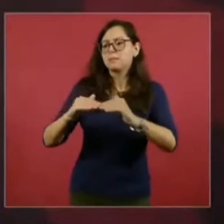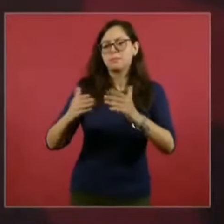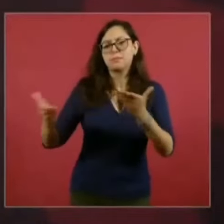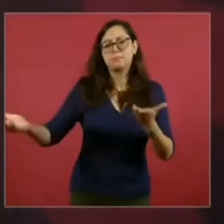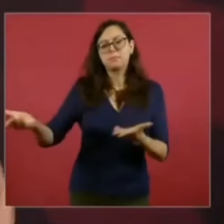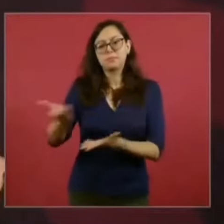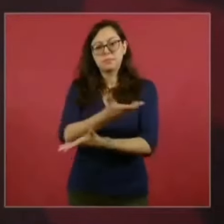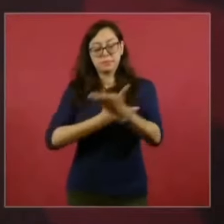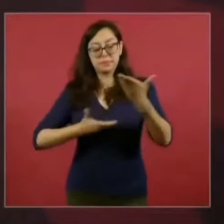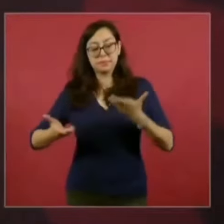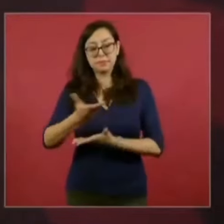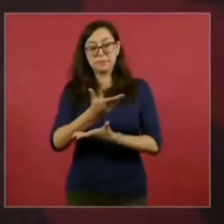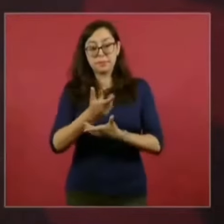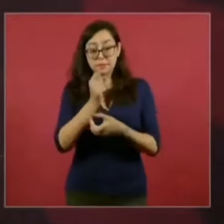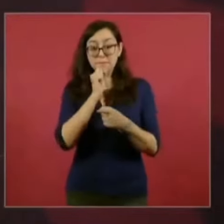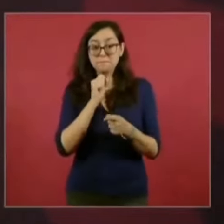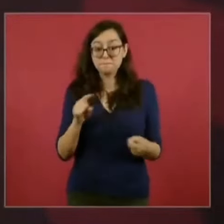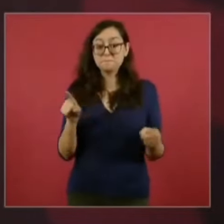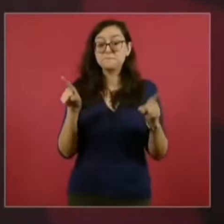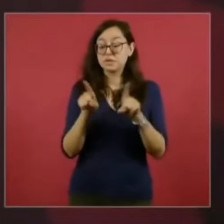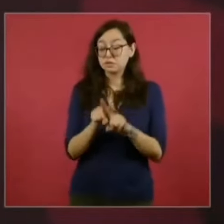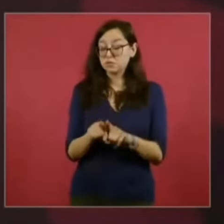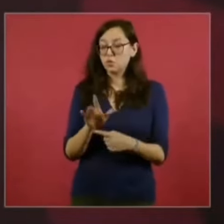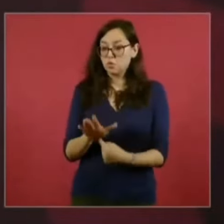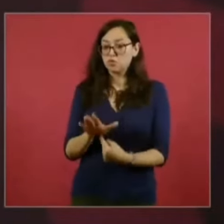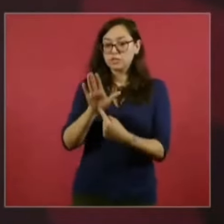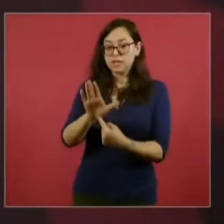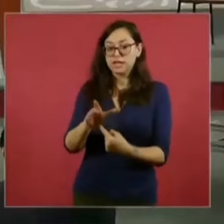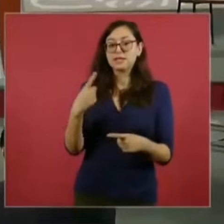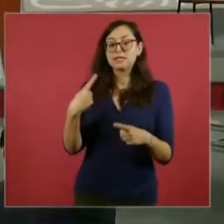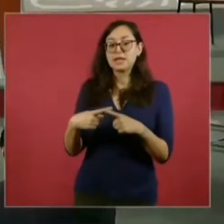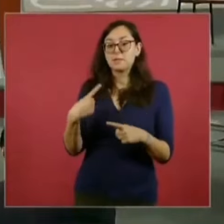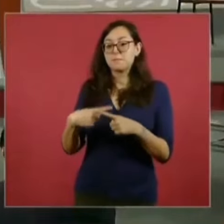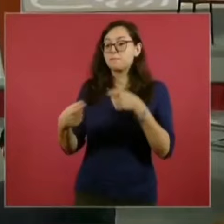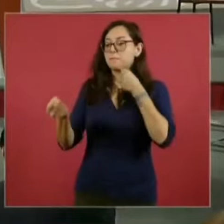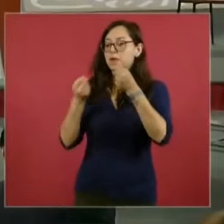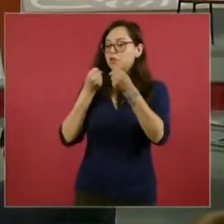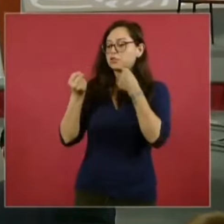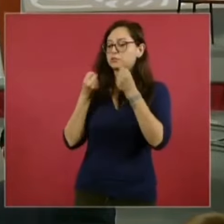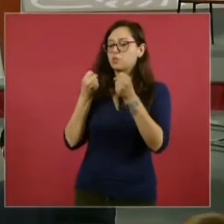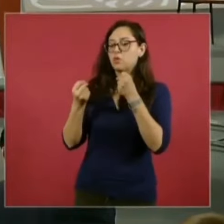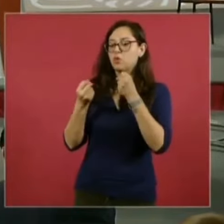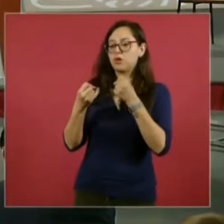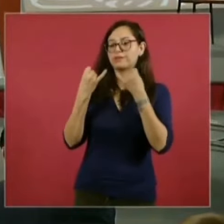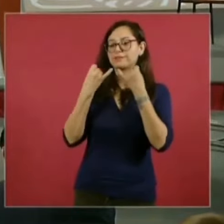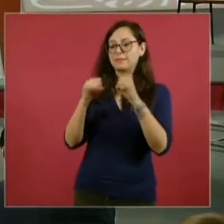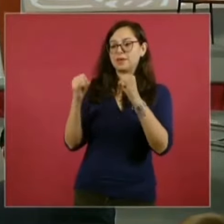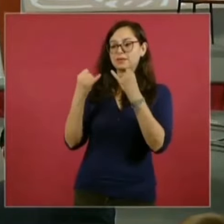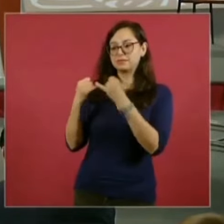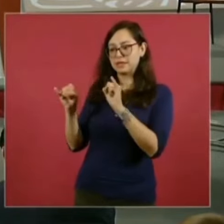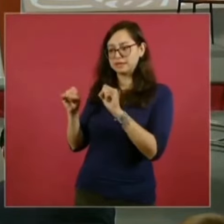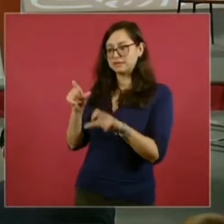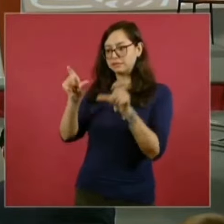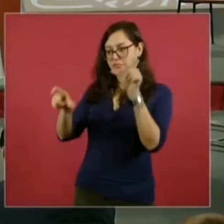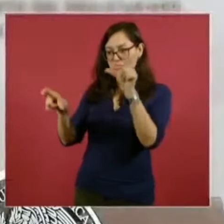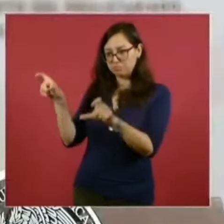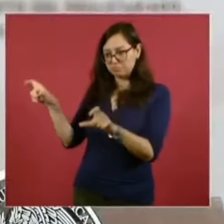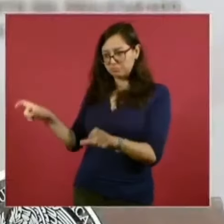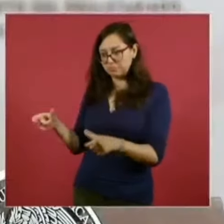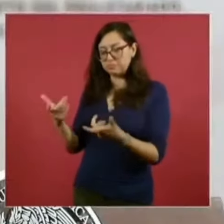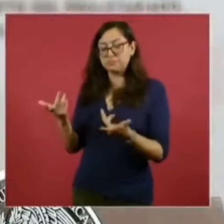ese periodismo verdaderamente independiente, que desde espacios no tradicionales, quienes con